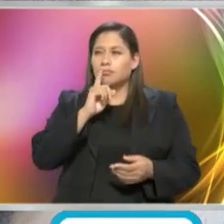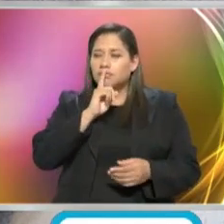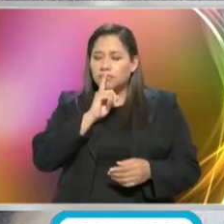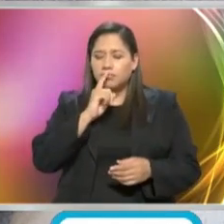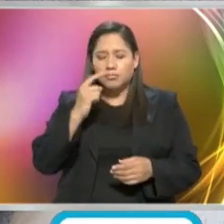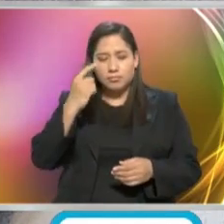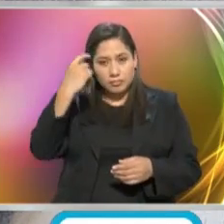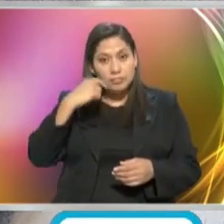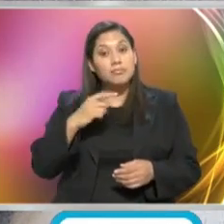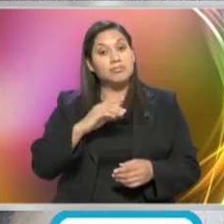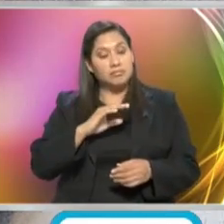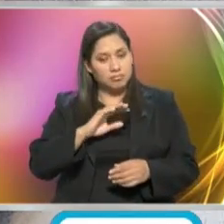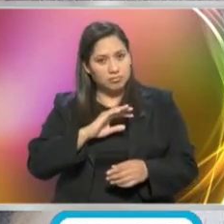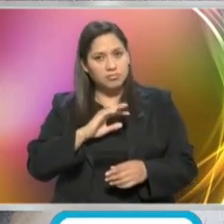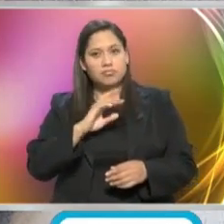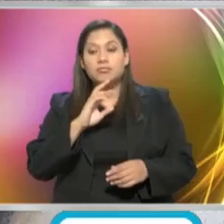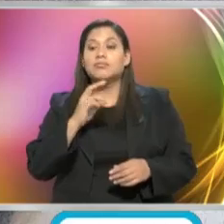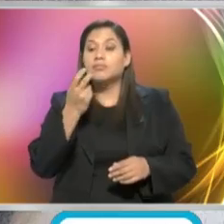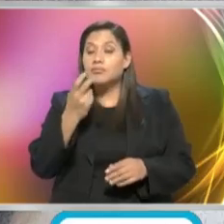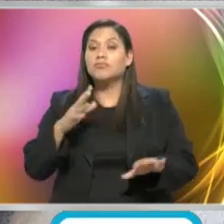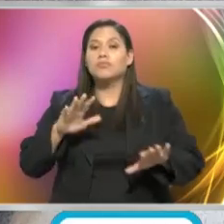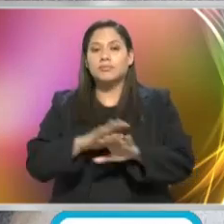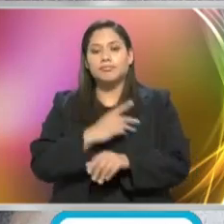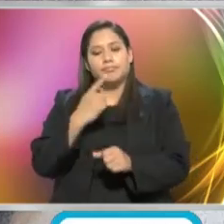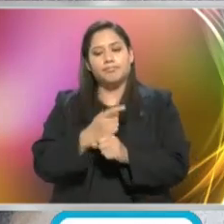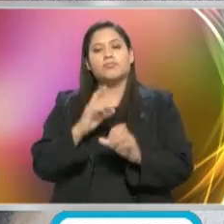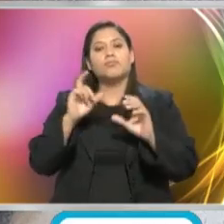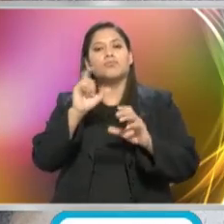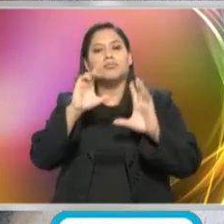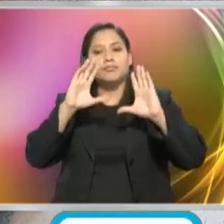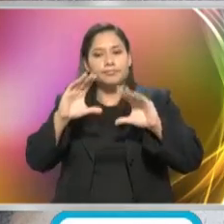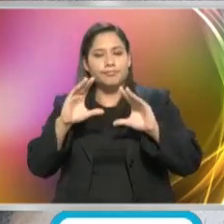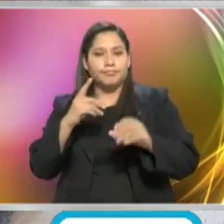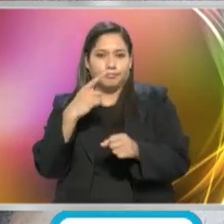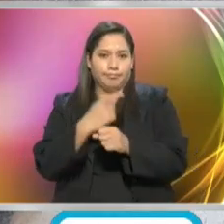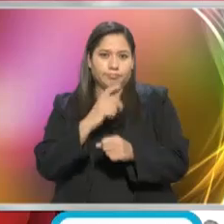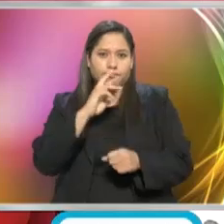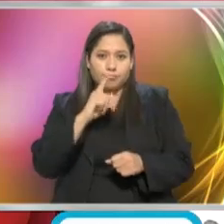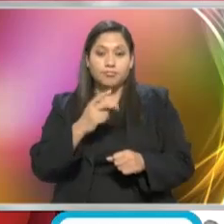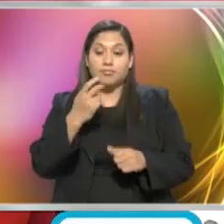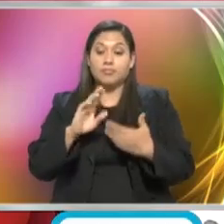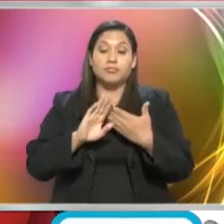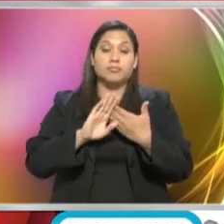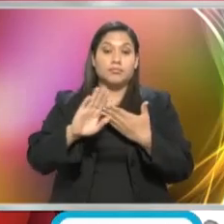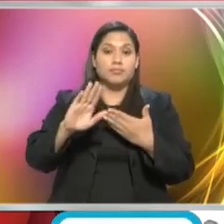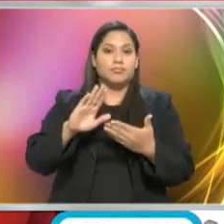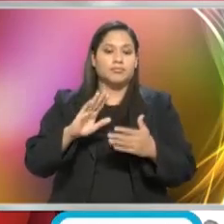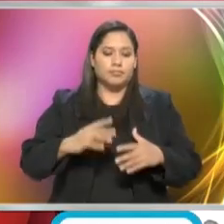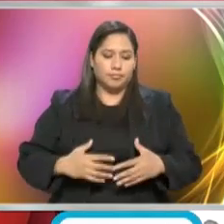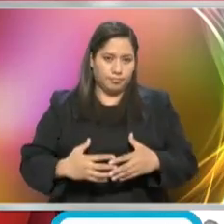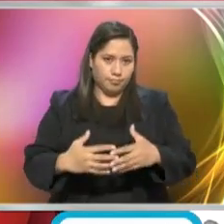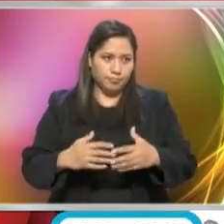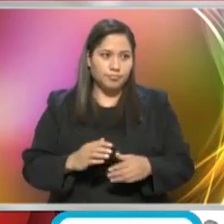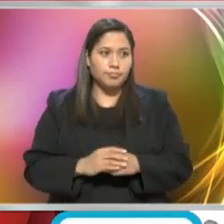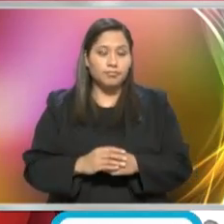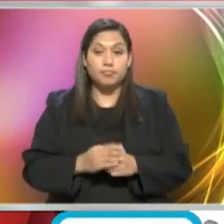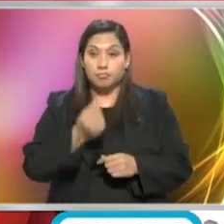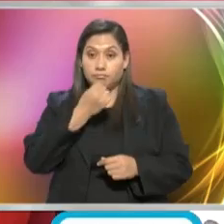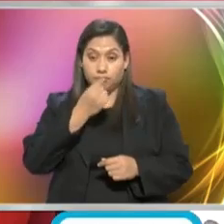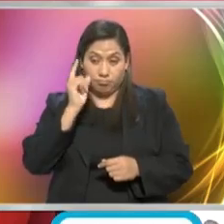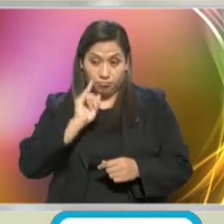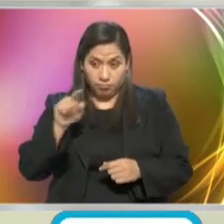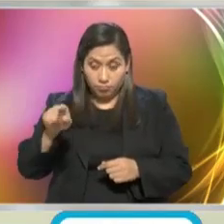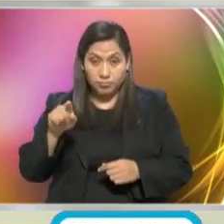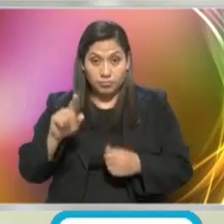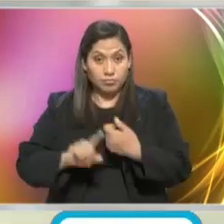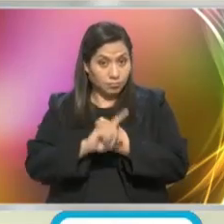puede cambiar si tú das educación sexual. Así Ya. es. Y de tener pues un posible embarazo, además que no es solo la niña la que